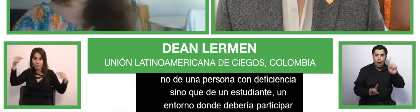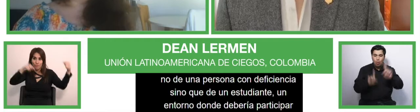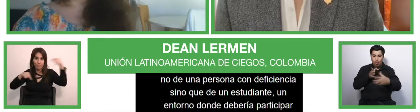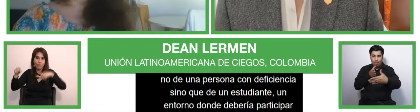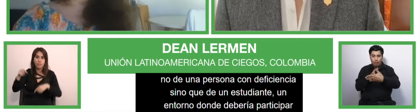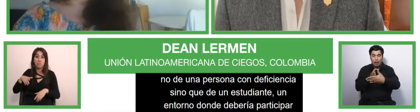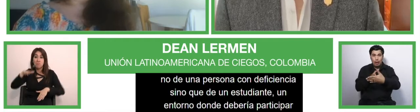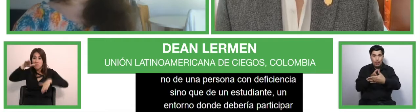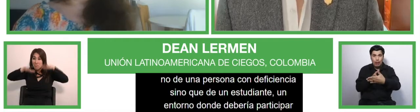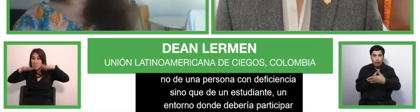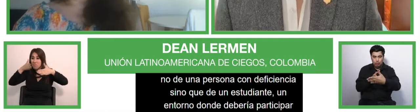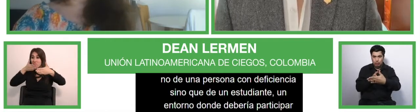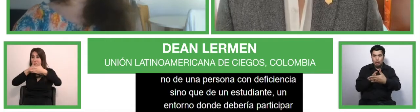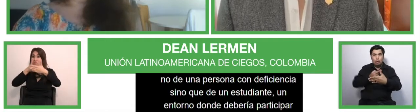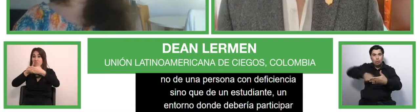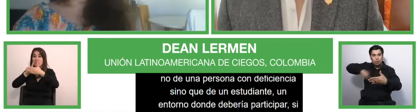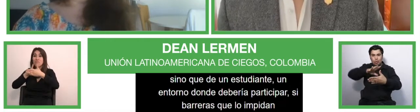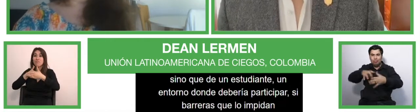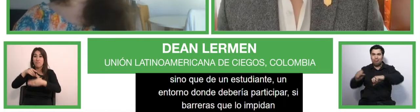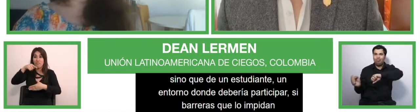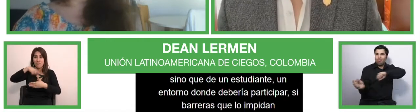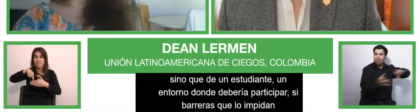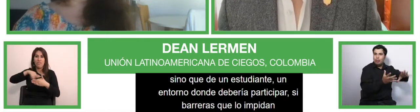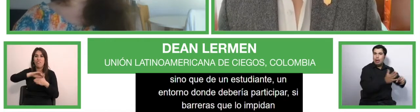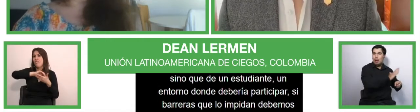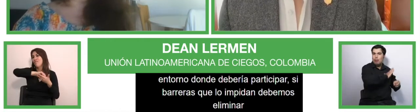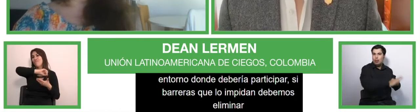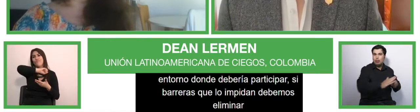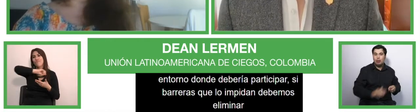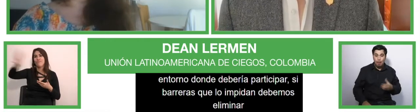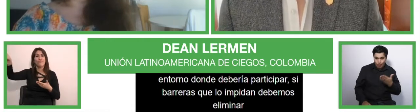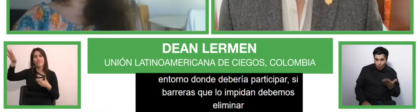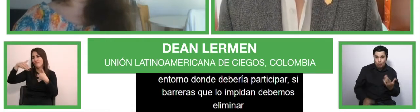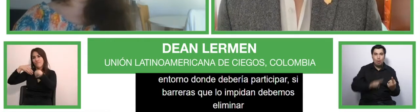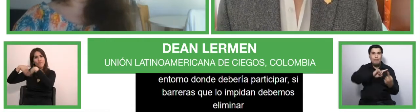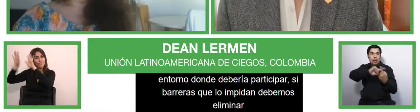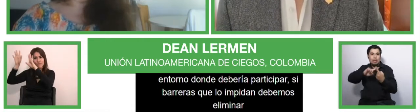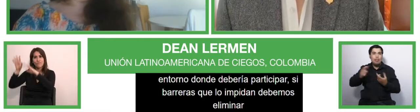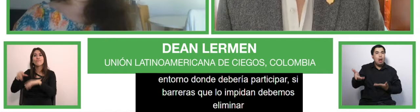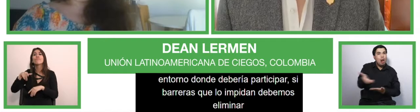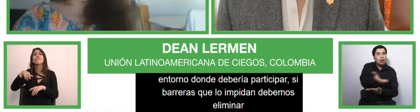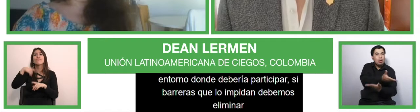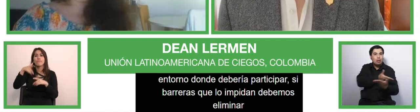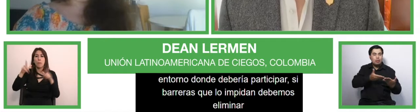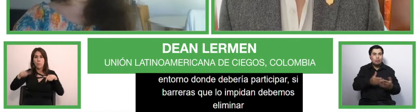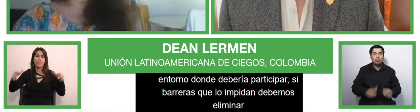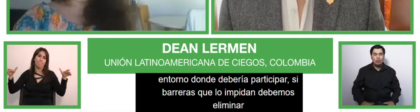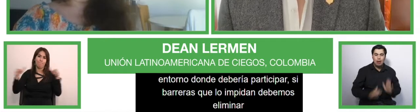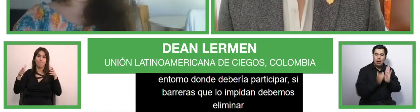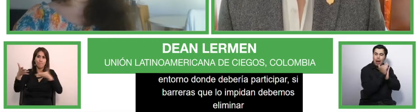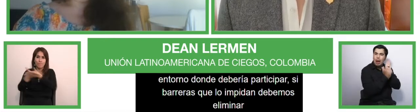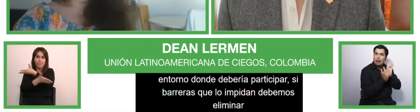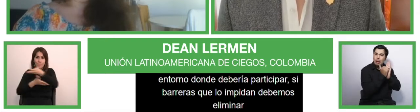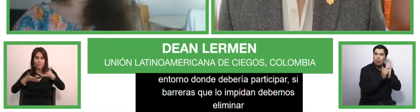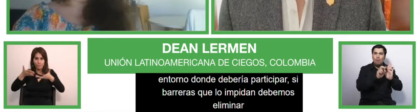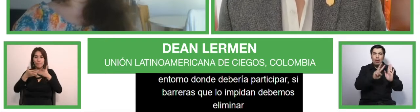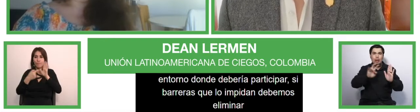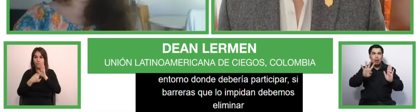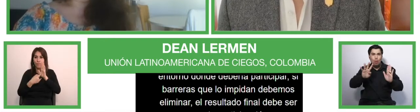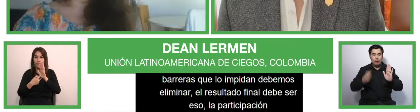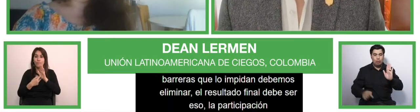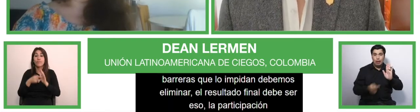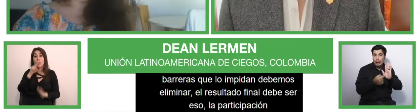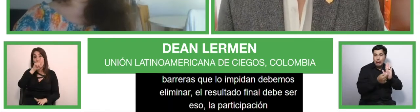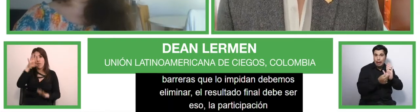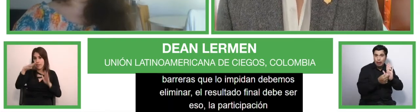eliminar. Pero el resultado final debe ser eso, la participación, que es la interacción. Entonces, desde el artículo 24, que es